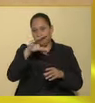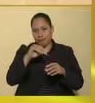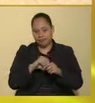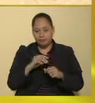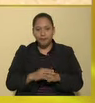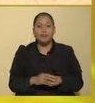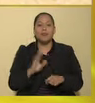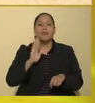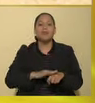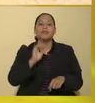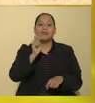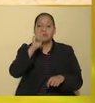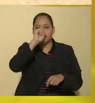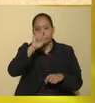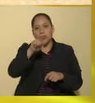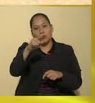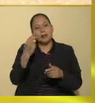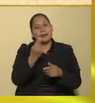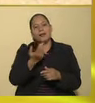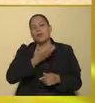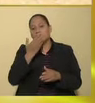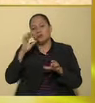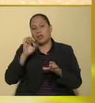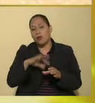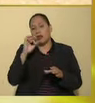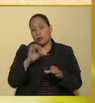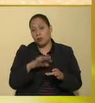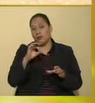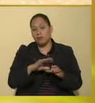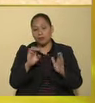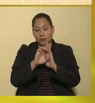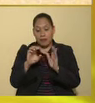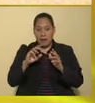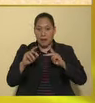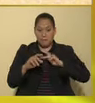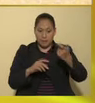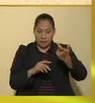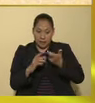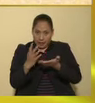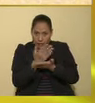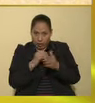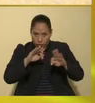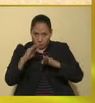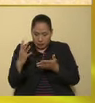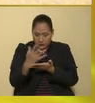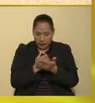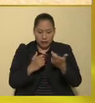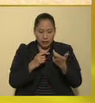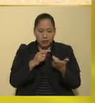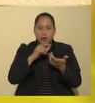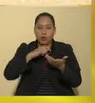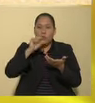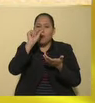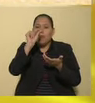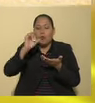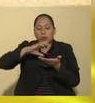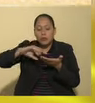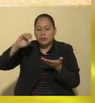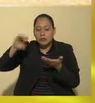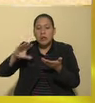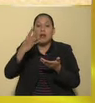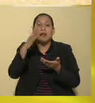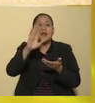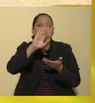Lo recomendable es tener el hábito de ahorrar. Si somos capaces siempre de separar una cantidad de nuestro ingreso, aunque nos cueste un poco de trabajo, pero si podemos separar, no sé,